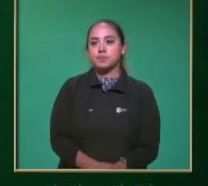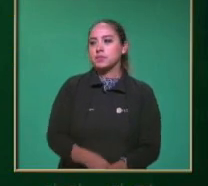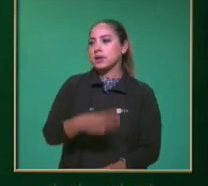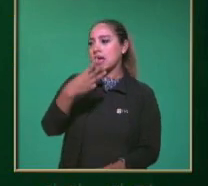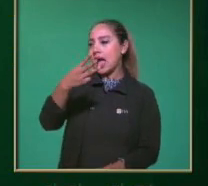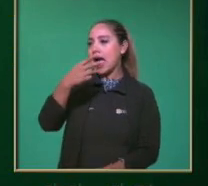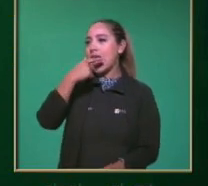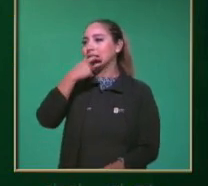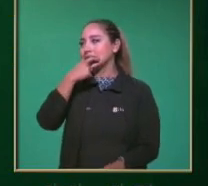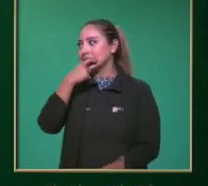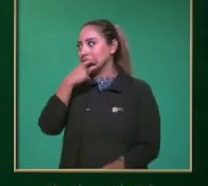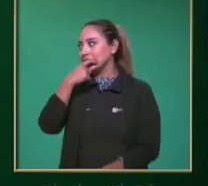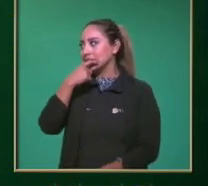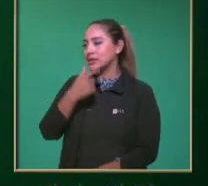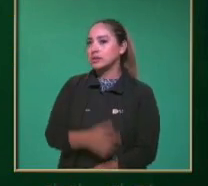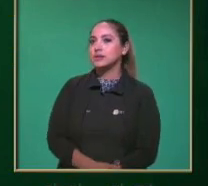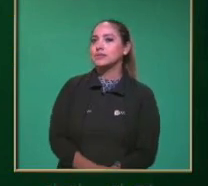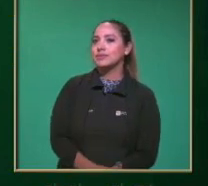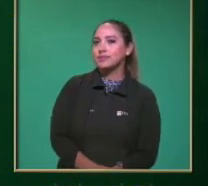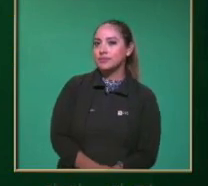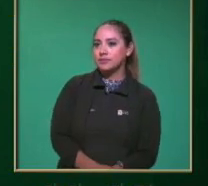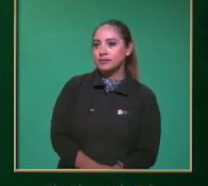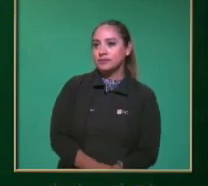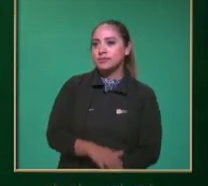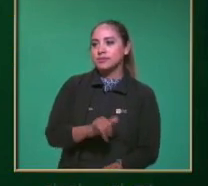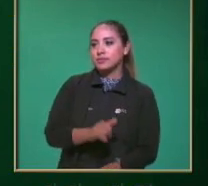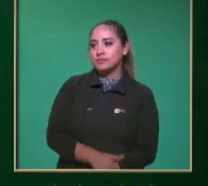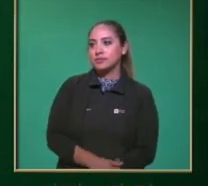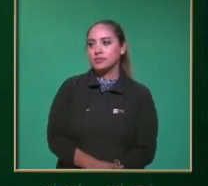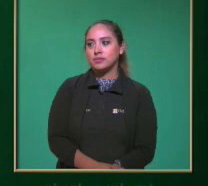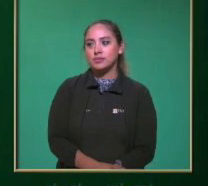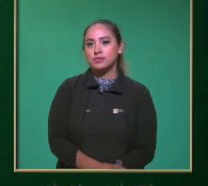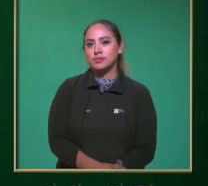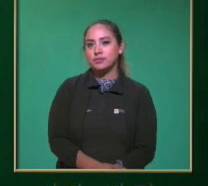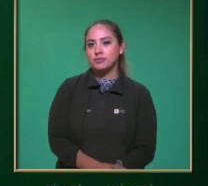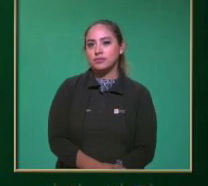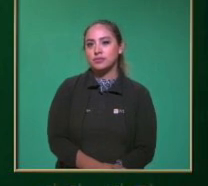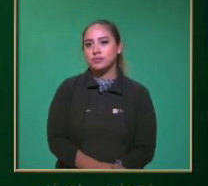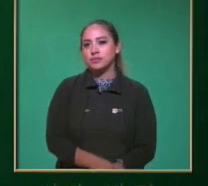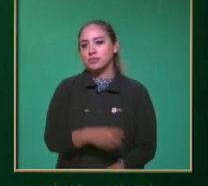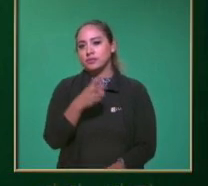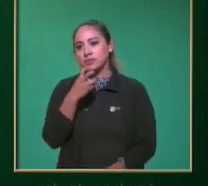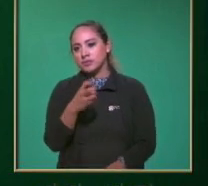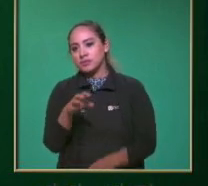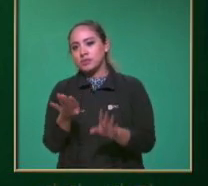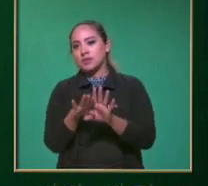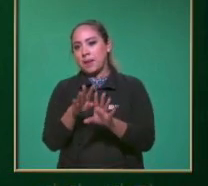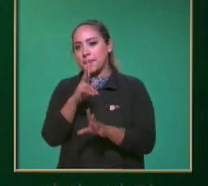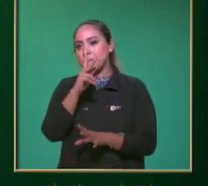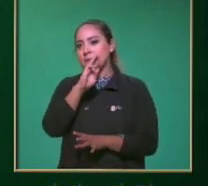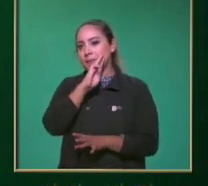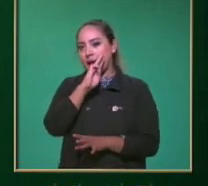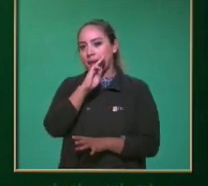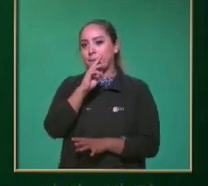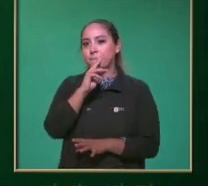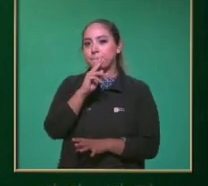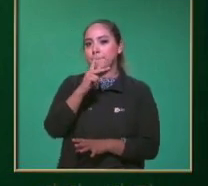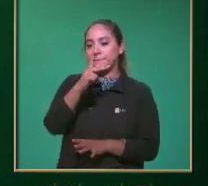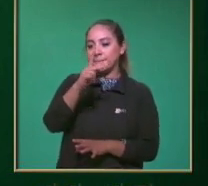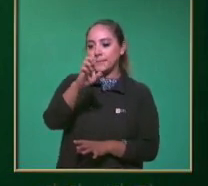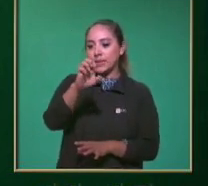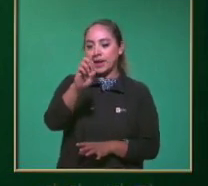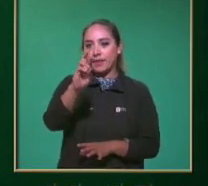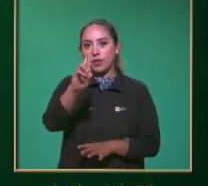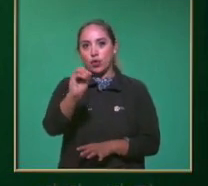3 galletas, como ya lo habíamos mencionado, que son las que le quedaron a la mamá de Pedro. Y es así, niños,